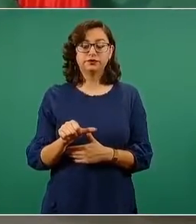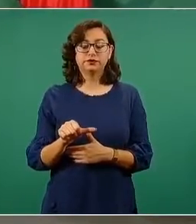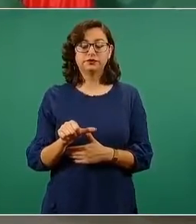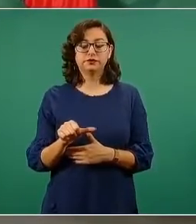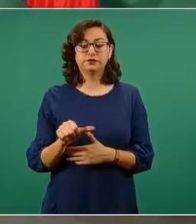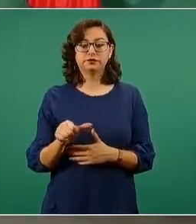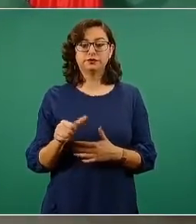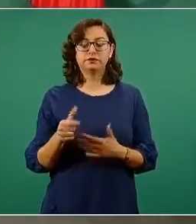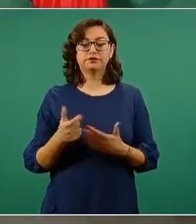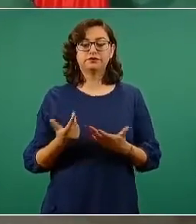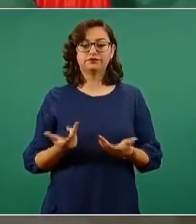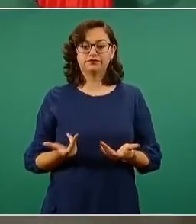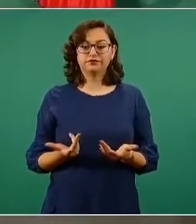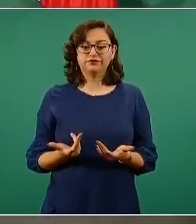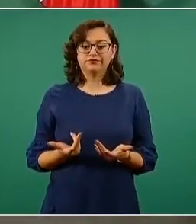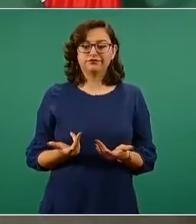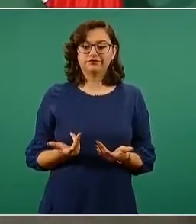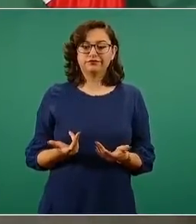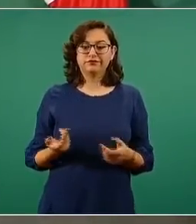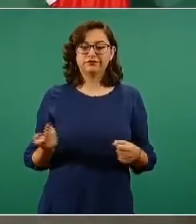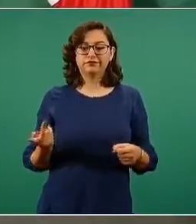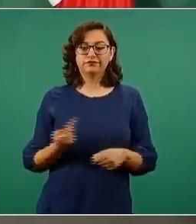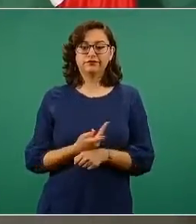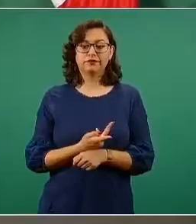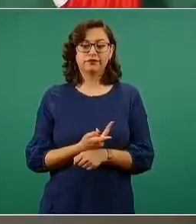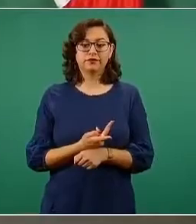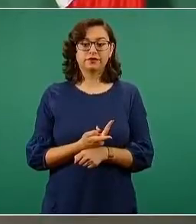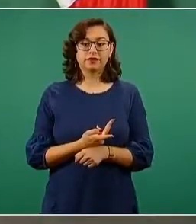como no se tenía consenso